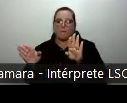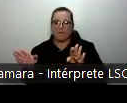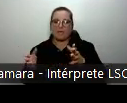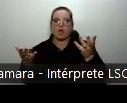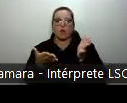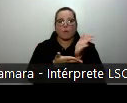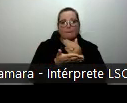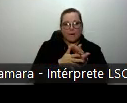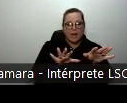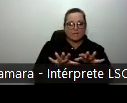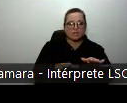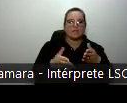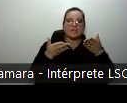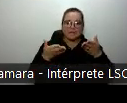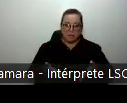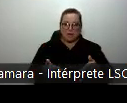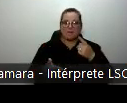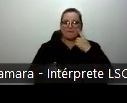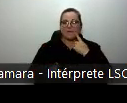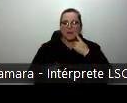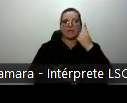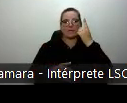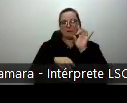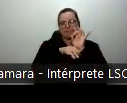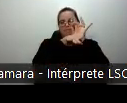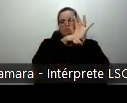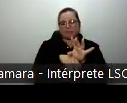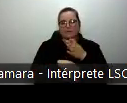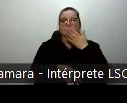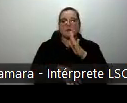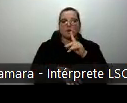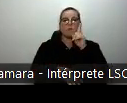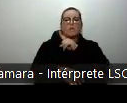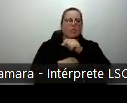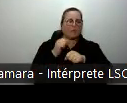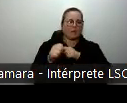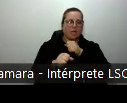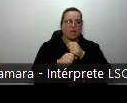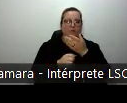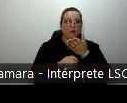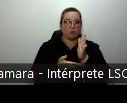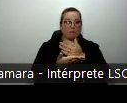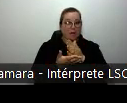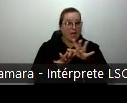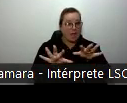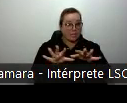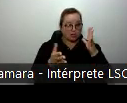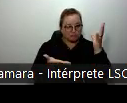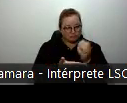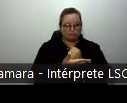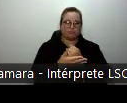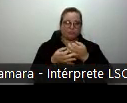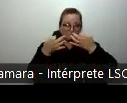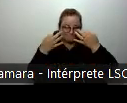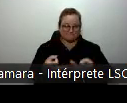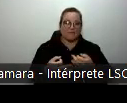plan de acción y acá viene el principal tip que hemos podido encontrar en los últimos años para que tu plan de acción se logre hacer de